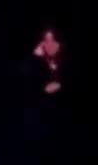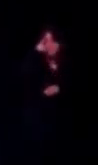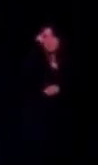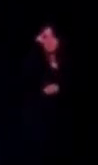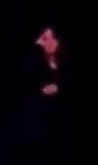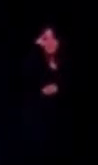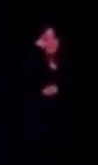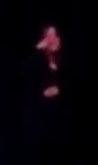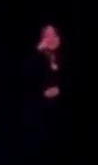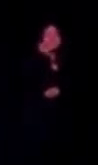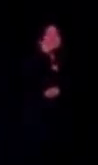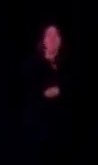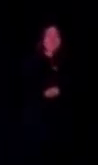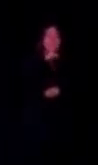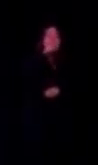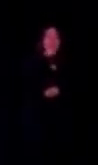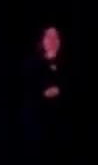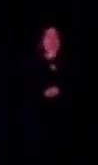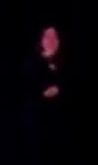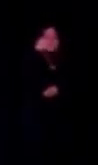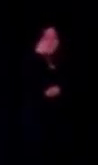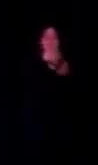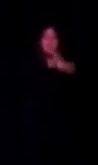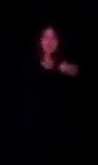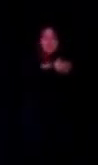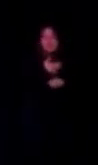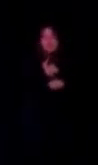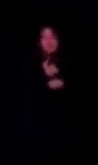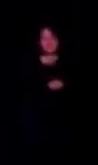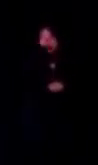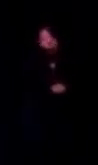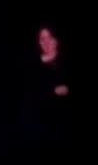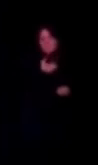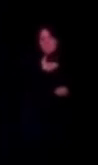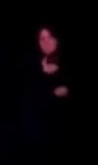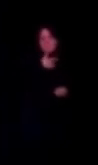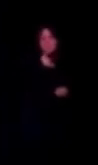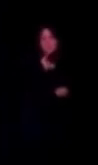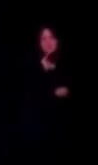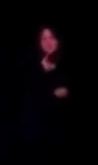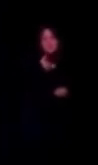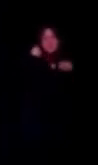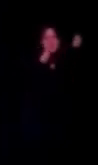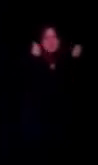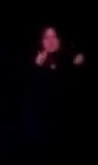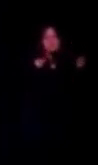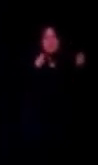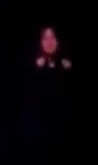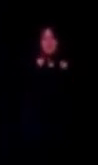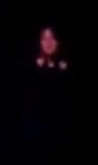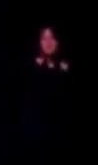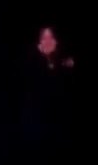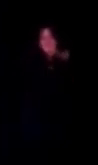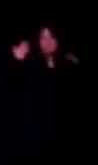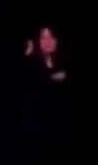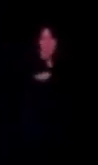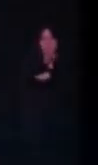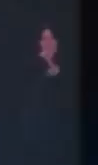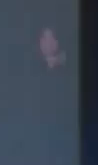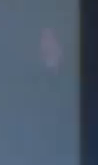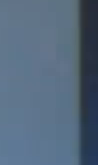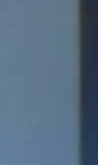en la esencia, yo por lo menos así lo he vivido, de una propuesta de estrategia como esta. Es verdad, y